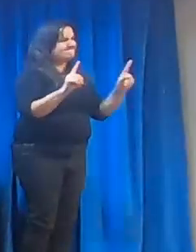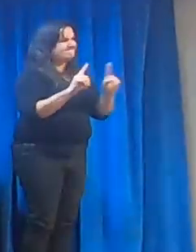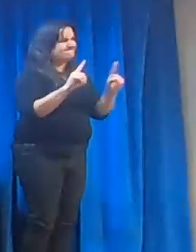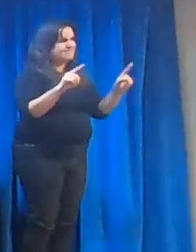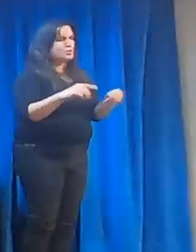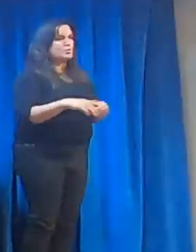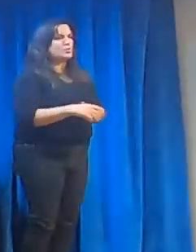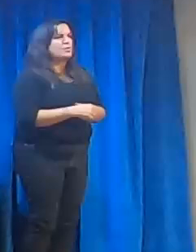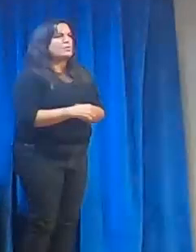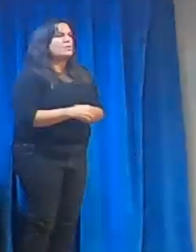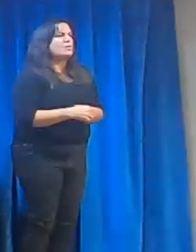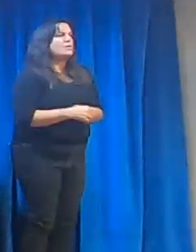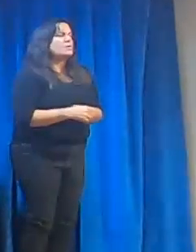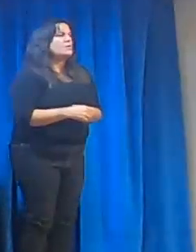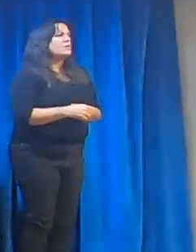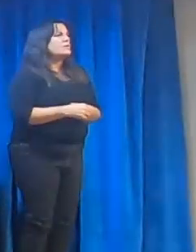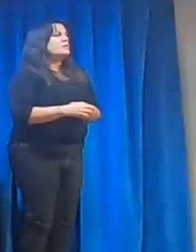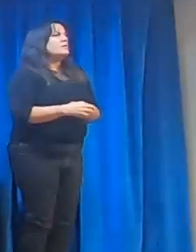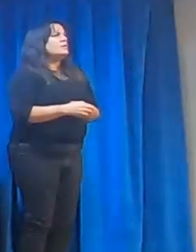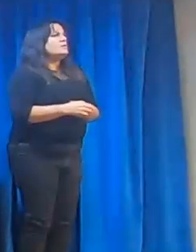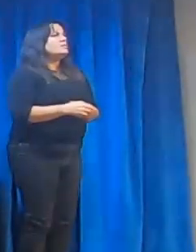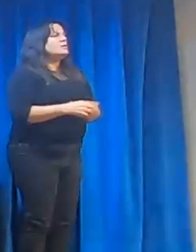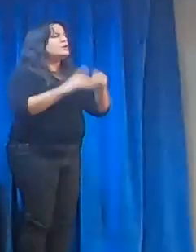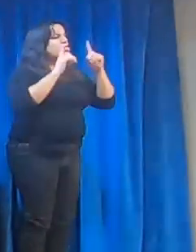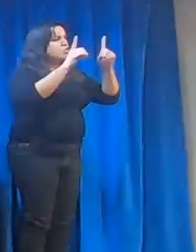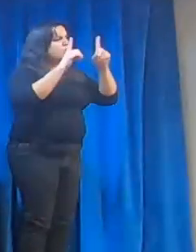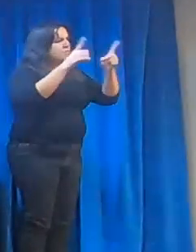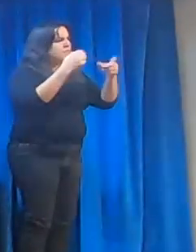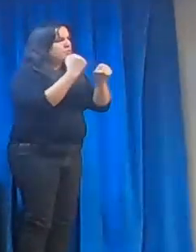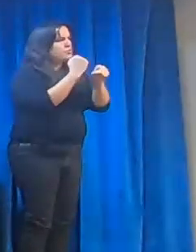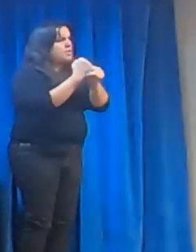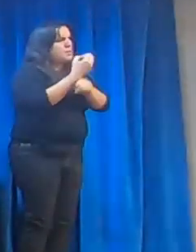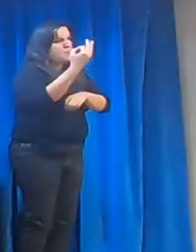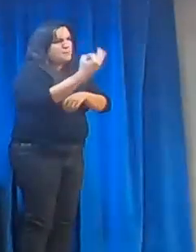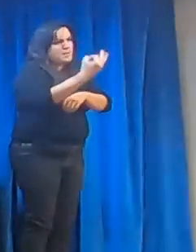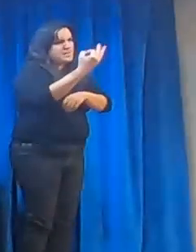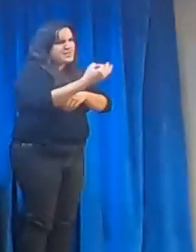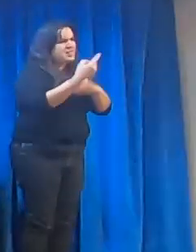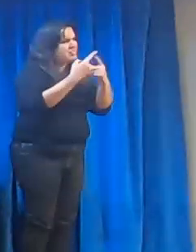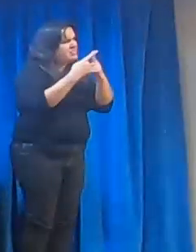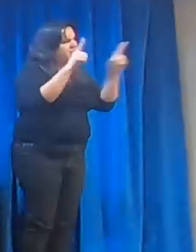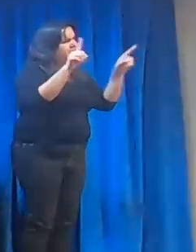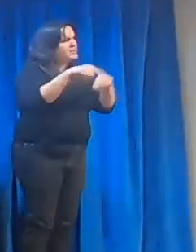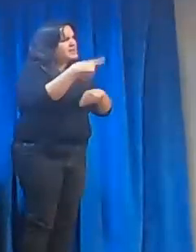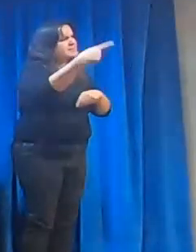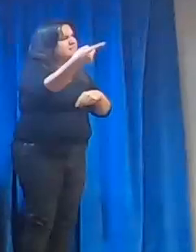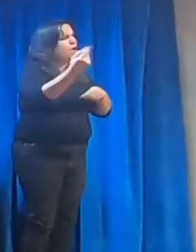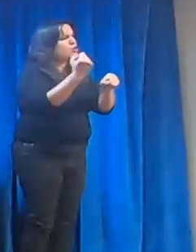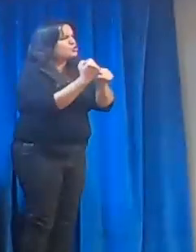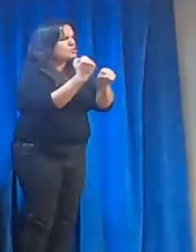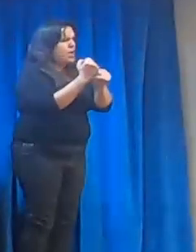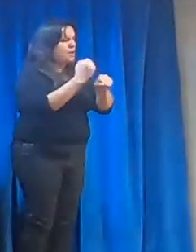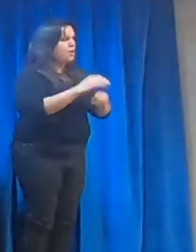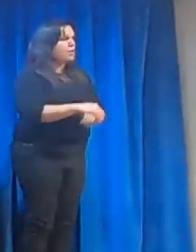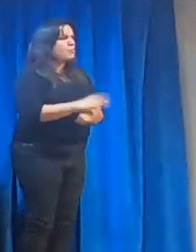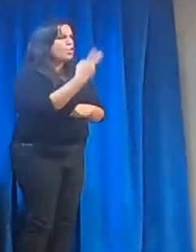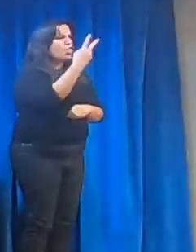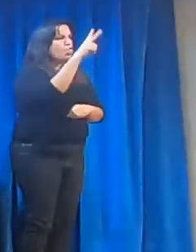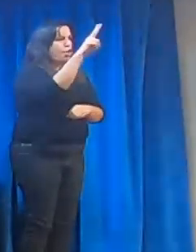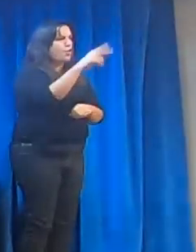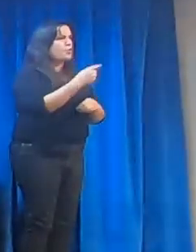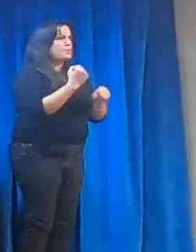el docente tiene un trabajo que tiene una diferencia con todos los demás trabajos. Hay una doble